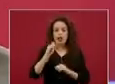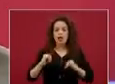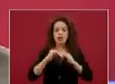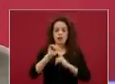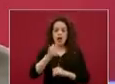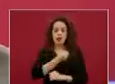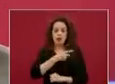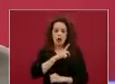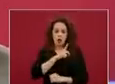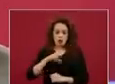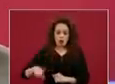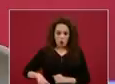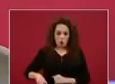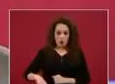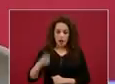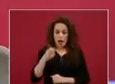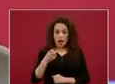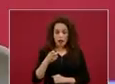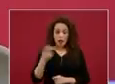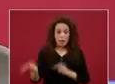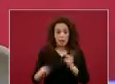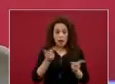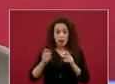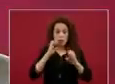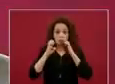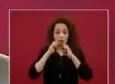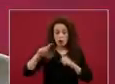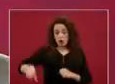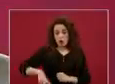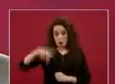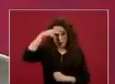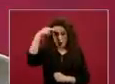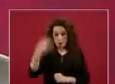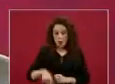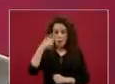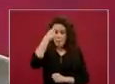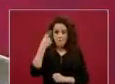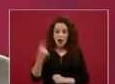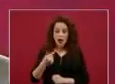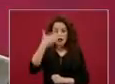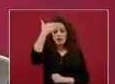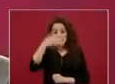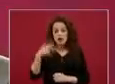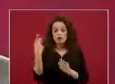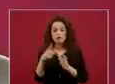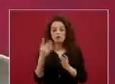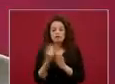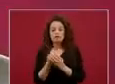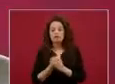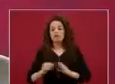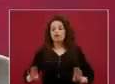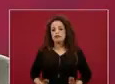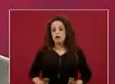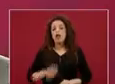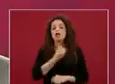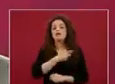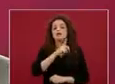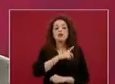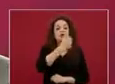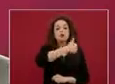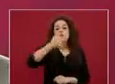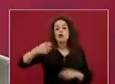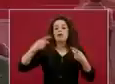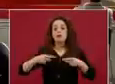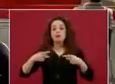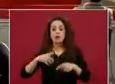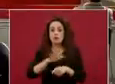y es la encuesta gubernamental del Gobierno de México para reconocer las características de salud de la población. Estas